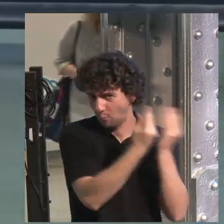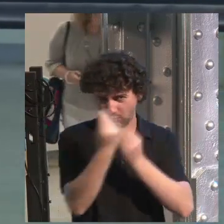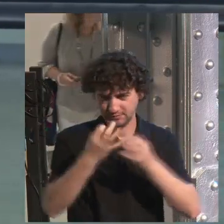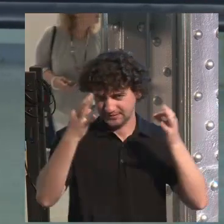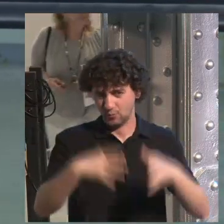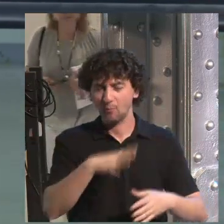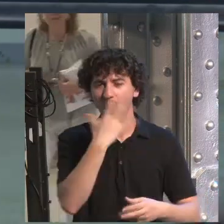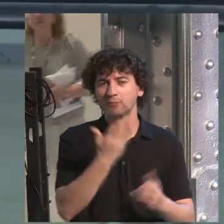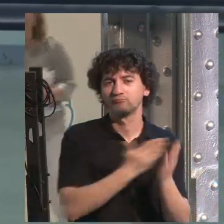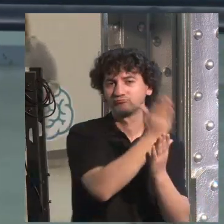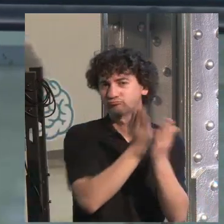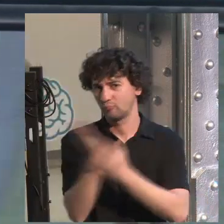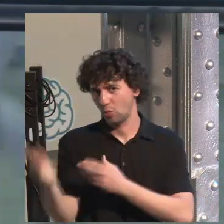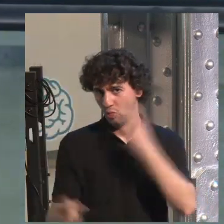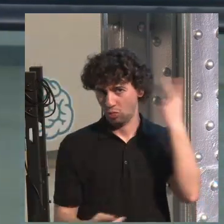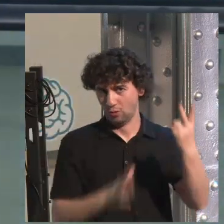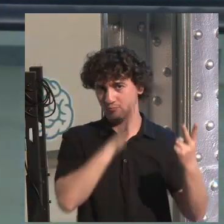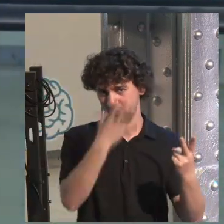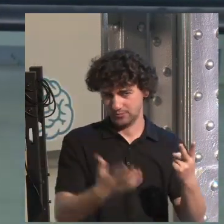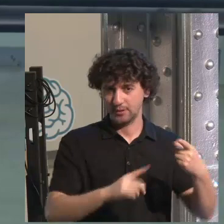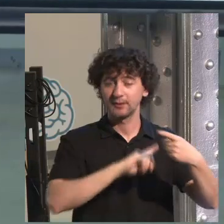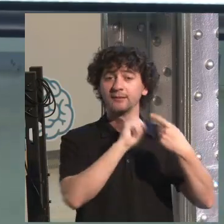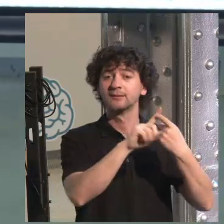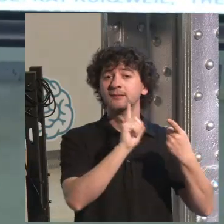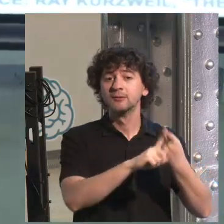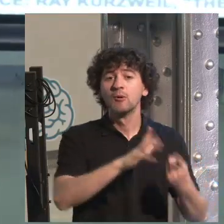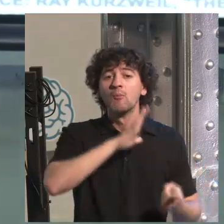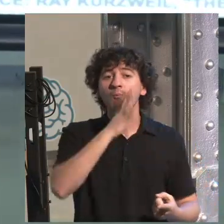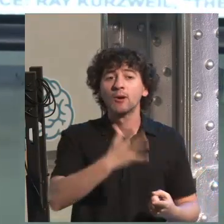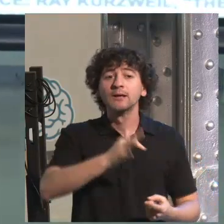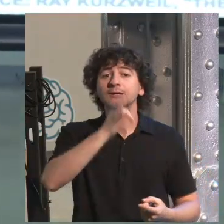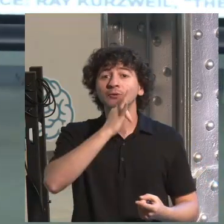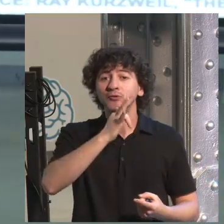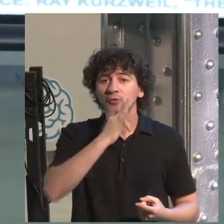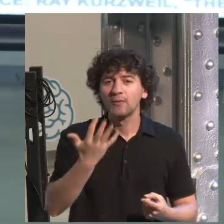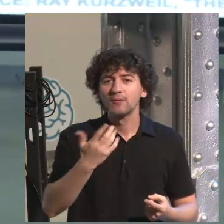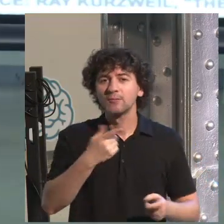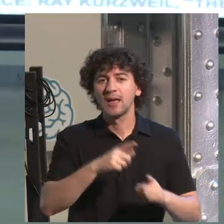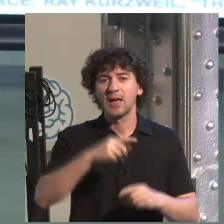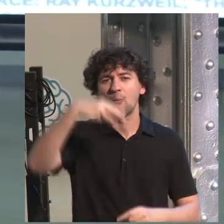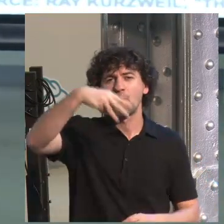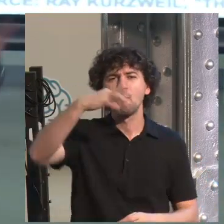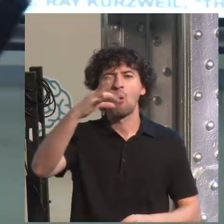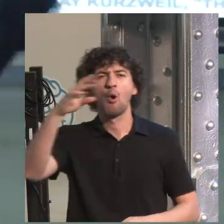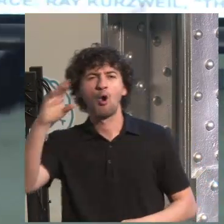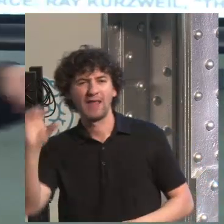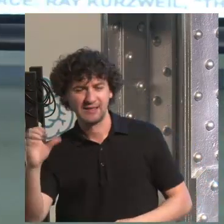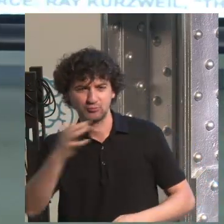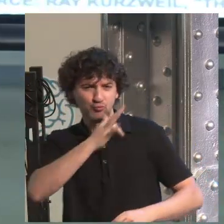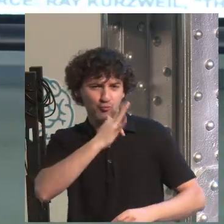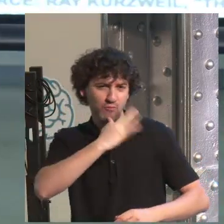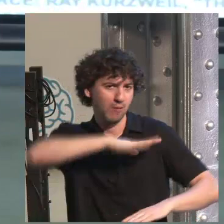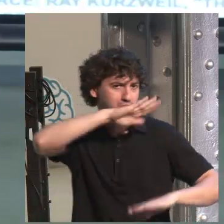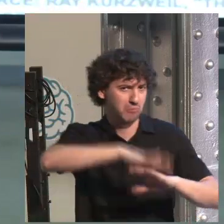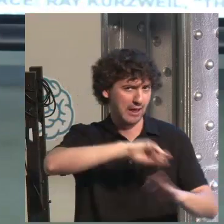fundamentalmente por dos motivos. El primero es porque todavía se está cumpliendo lo que se conoce como la ley de Moore, que dice que hay un